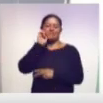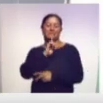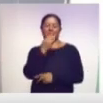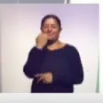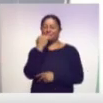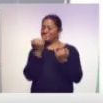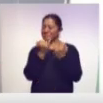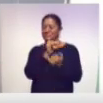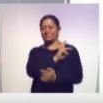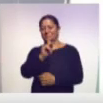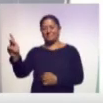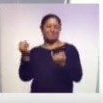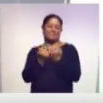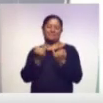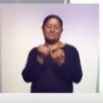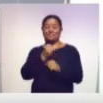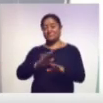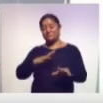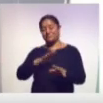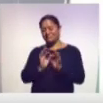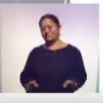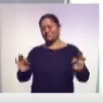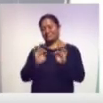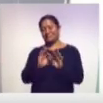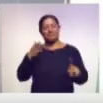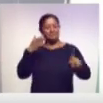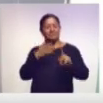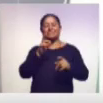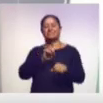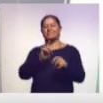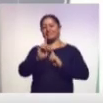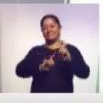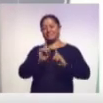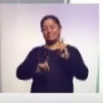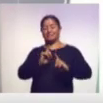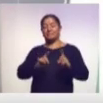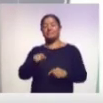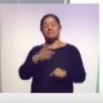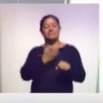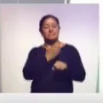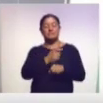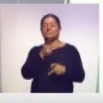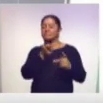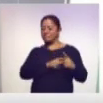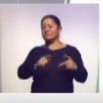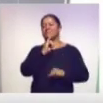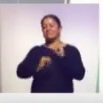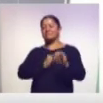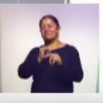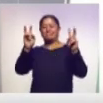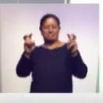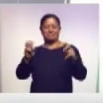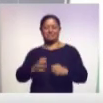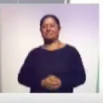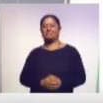nuestro auditorio. Amigo, pues tenemos información muy importante, sobre todo en el ámbito deportivo estatal, pero vamos a arrancar con temas internacionales, mi querido Mario. Adelante,